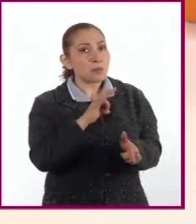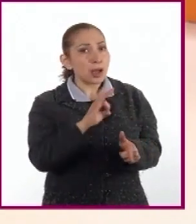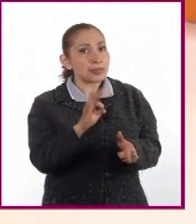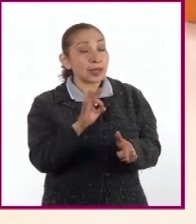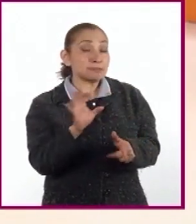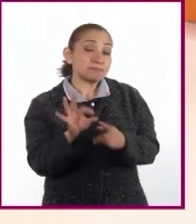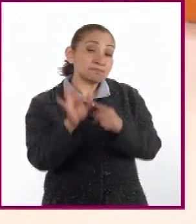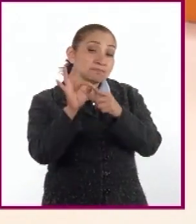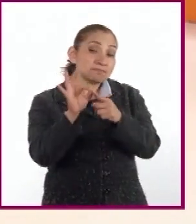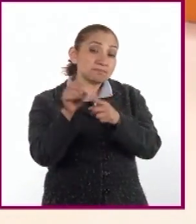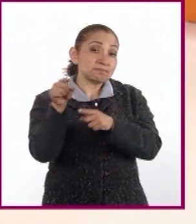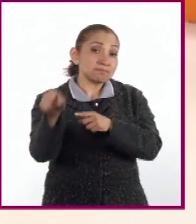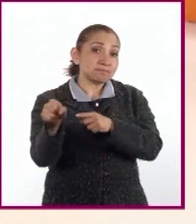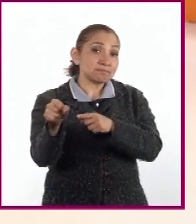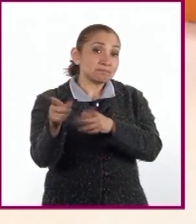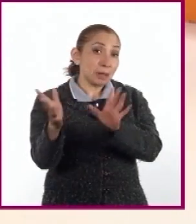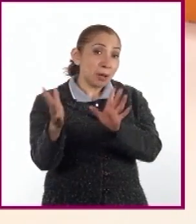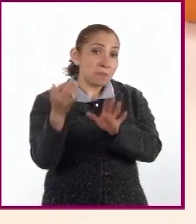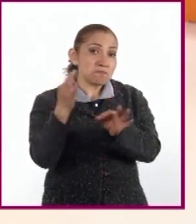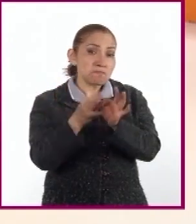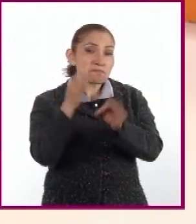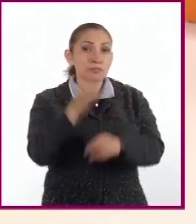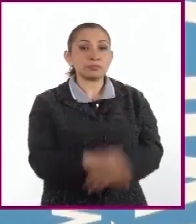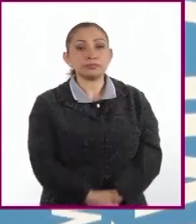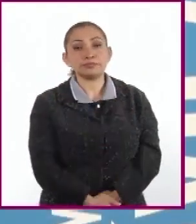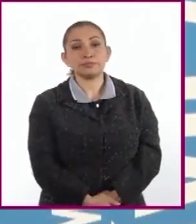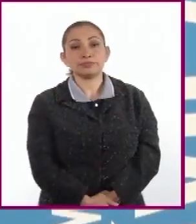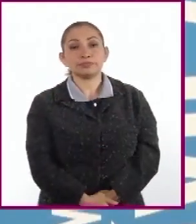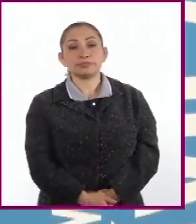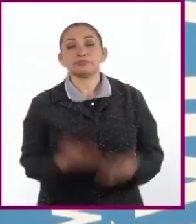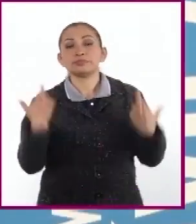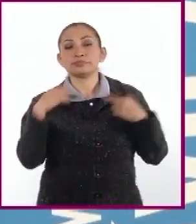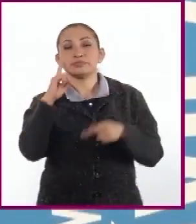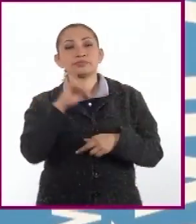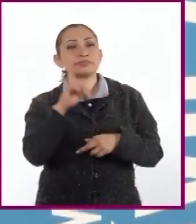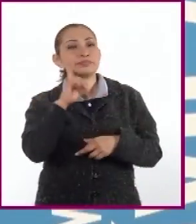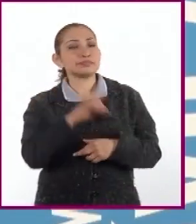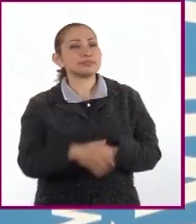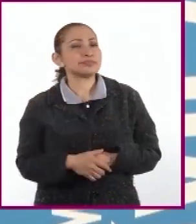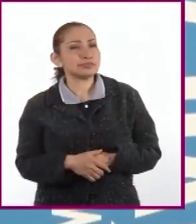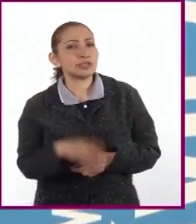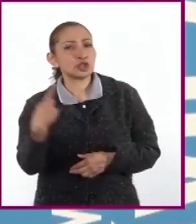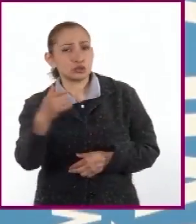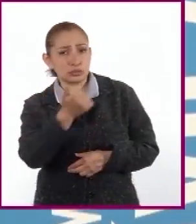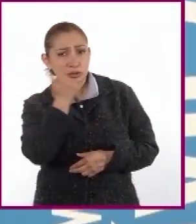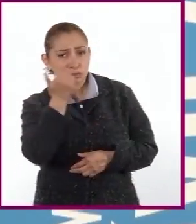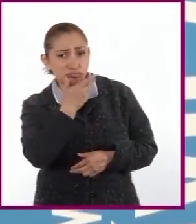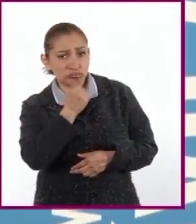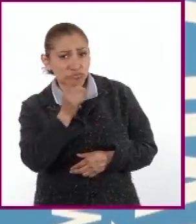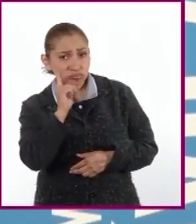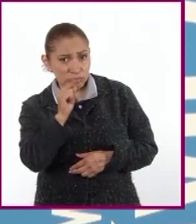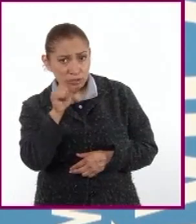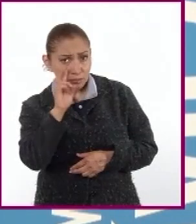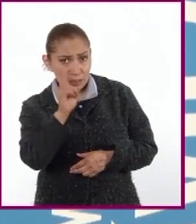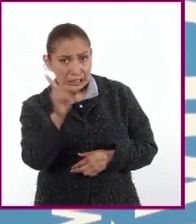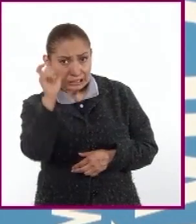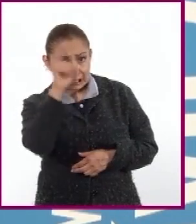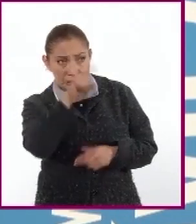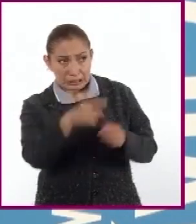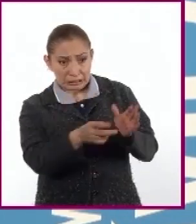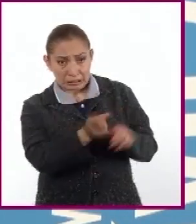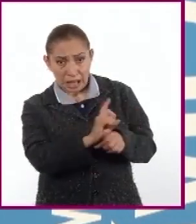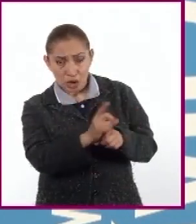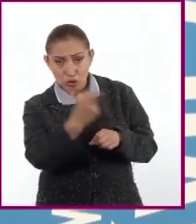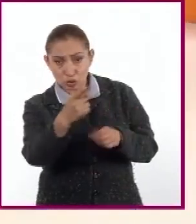optar por elegir de manera más asertiva. Maestra Betina, ¿sus alumnas y alumnos enfrentan desafíos sobre